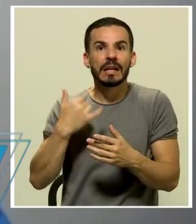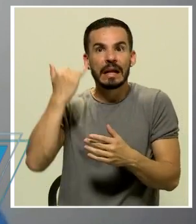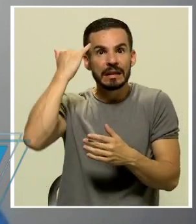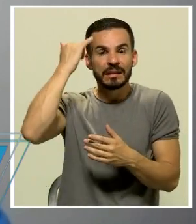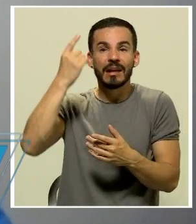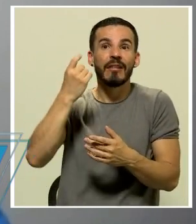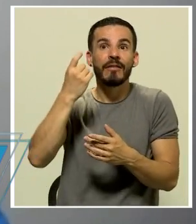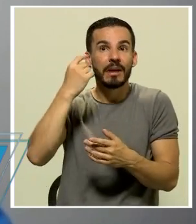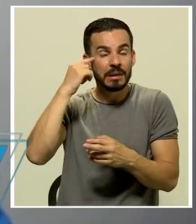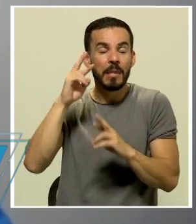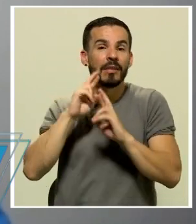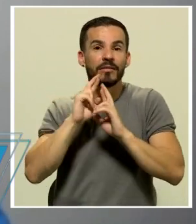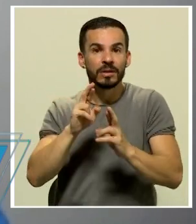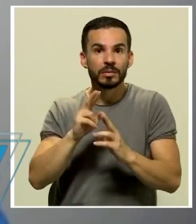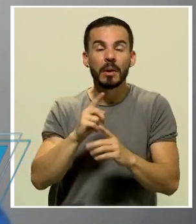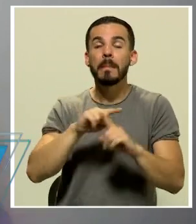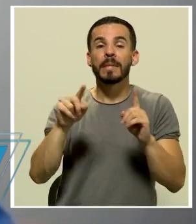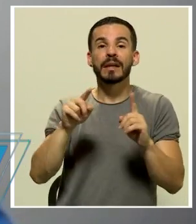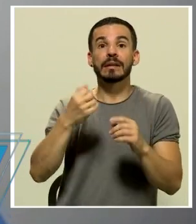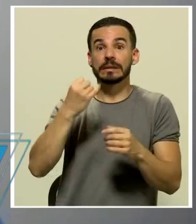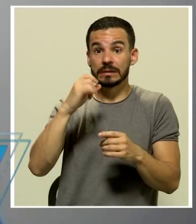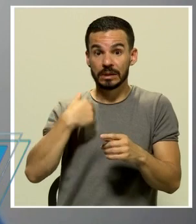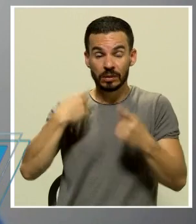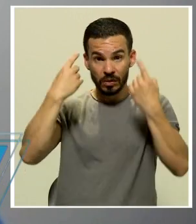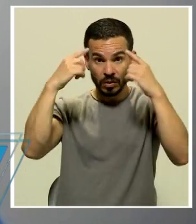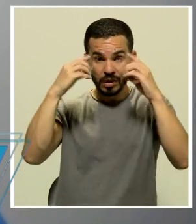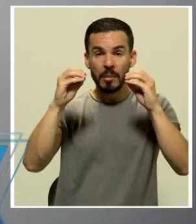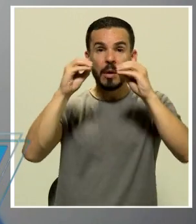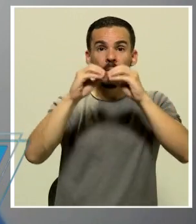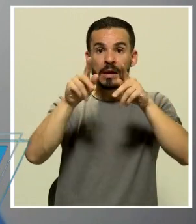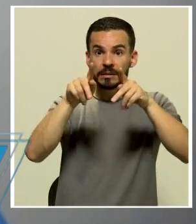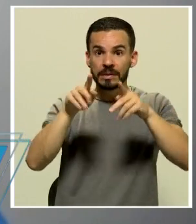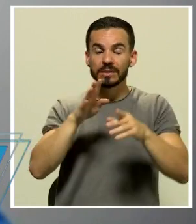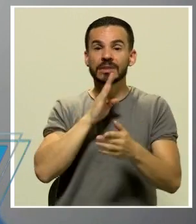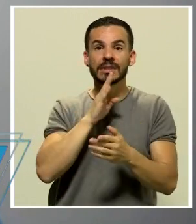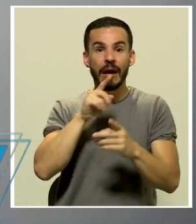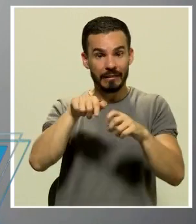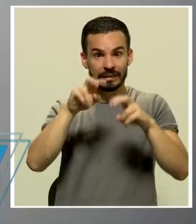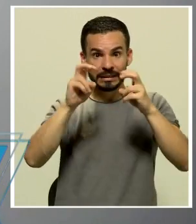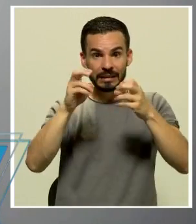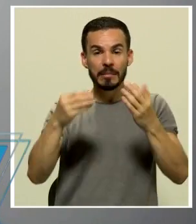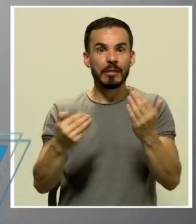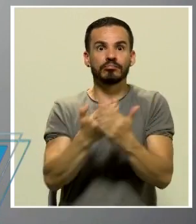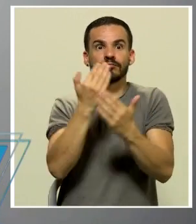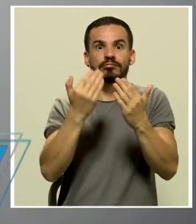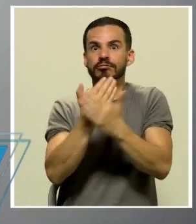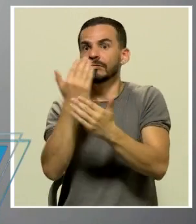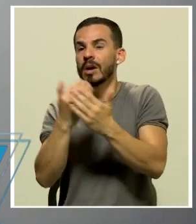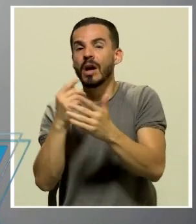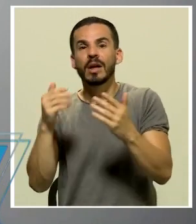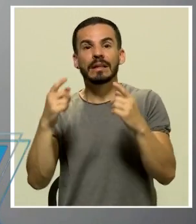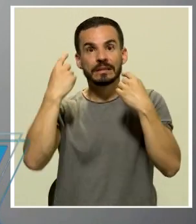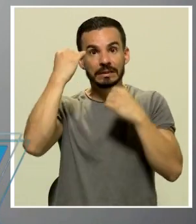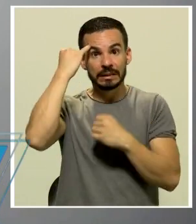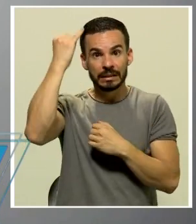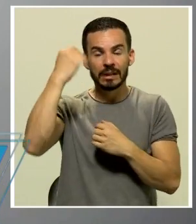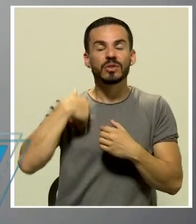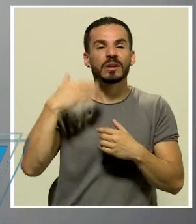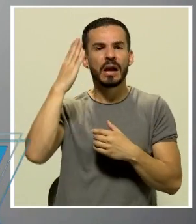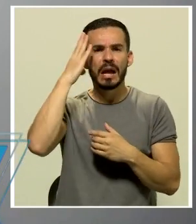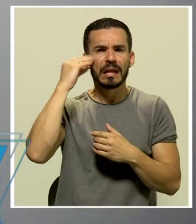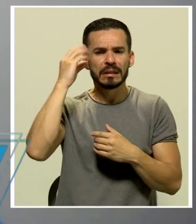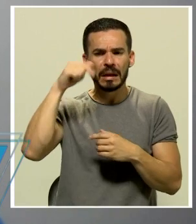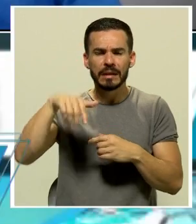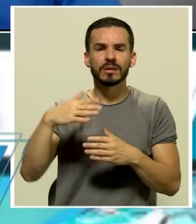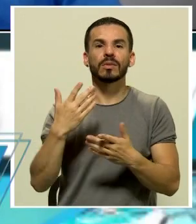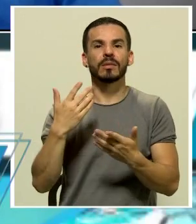que hace falta para resolverlo, pero si logramos que más gente converse de esto y salgan más ideas, estoy seguro que el talento sobra en Costa